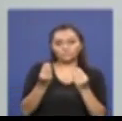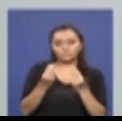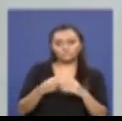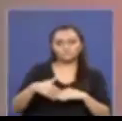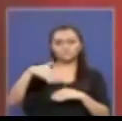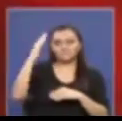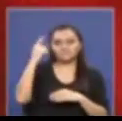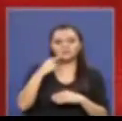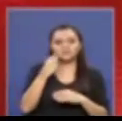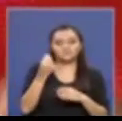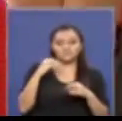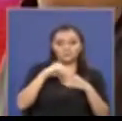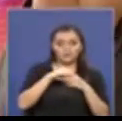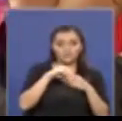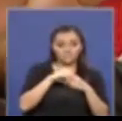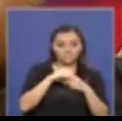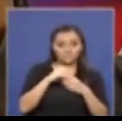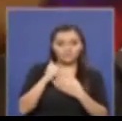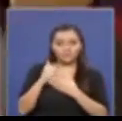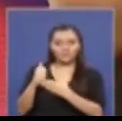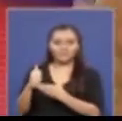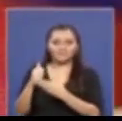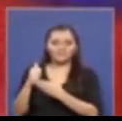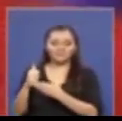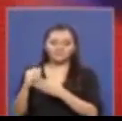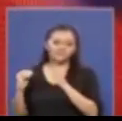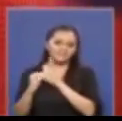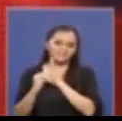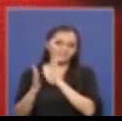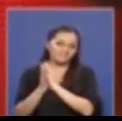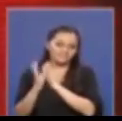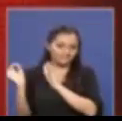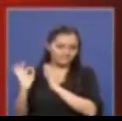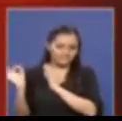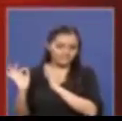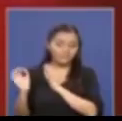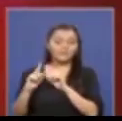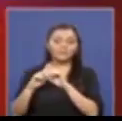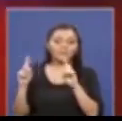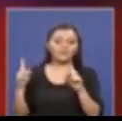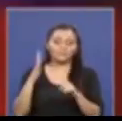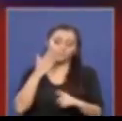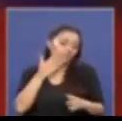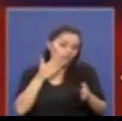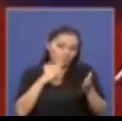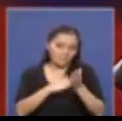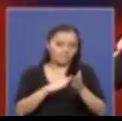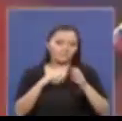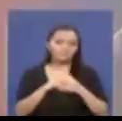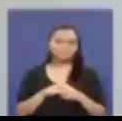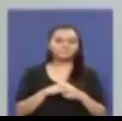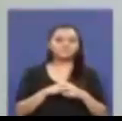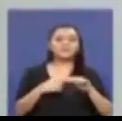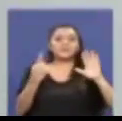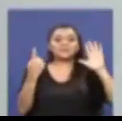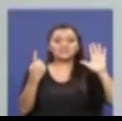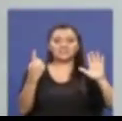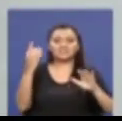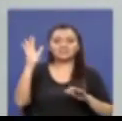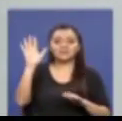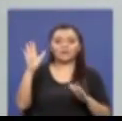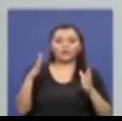que el costo se registra, el beneficio no se registra explícitamente, pero por ejemplo... Hemos cambiado